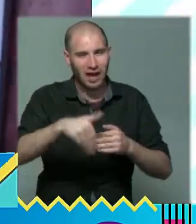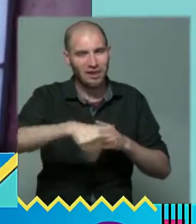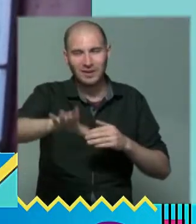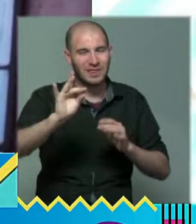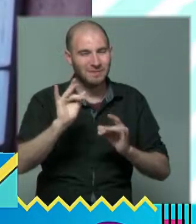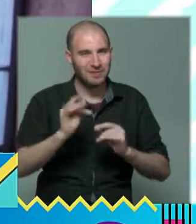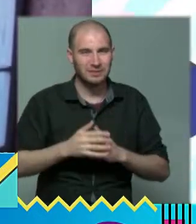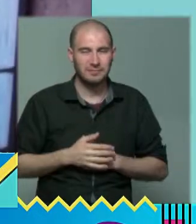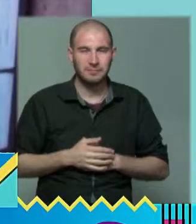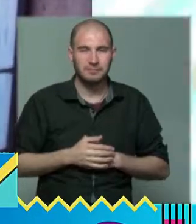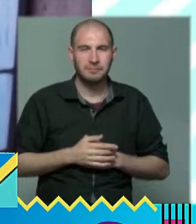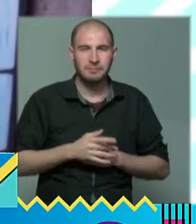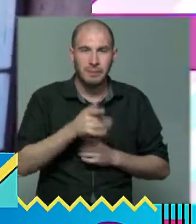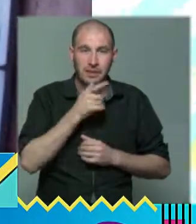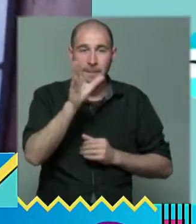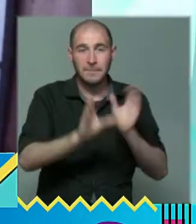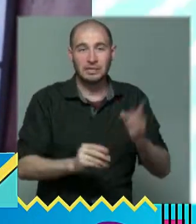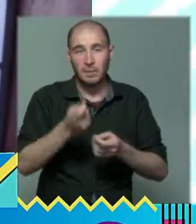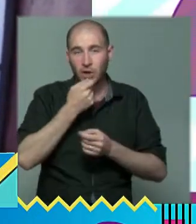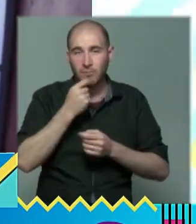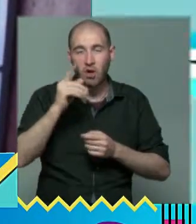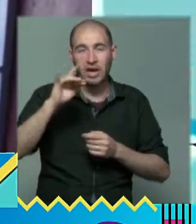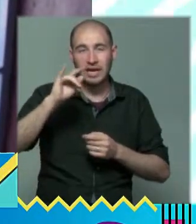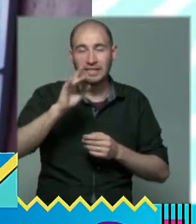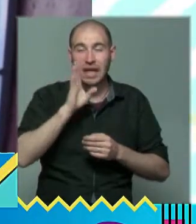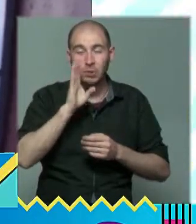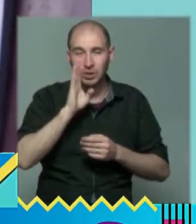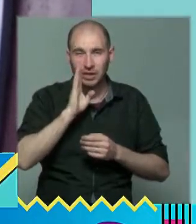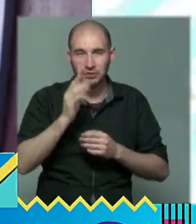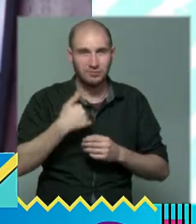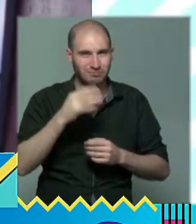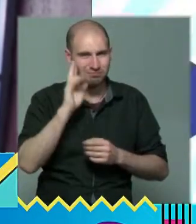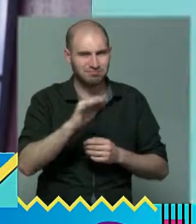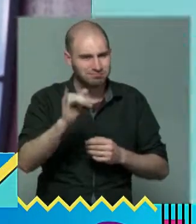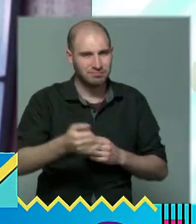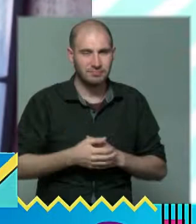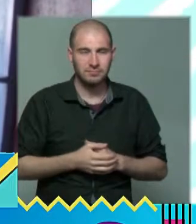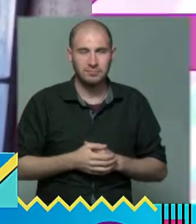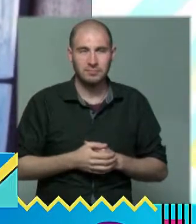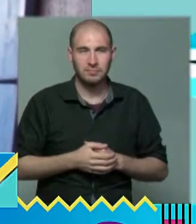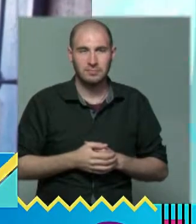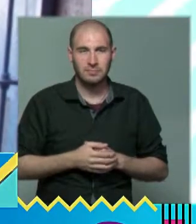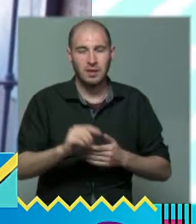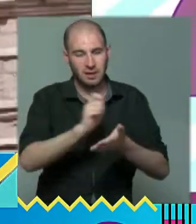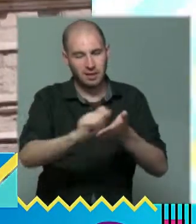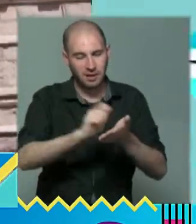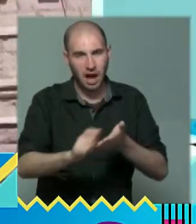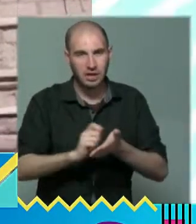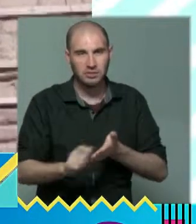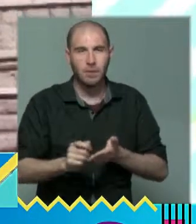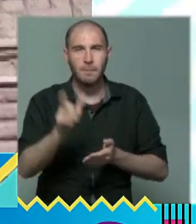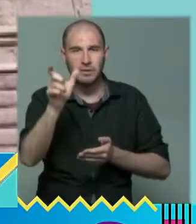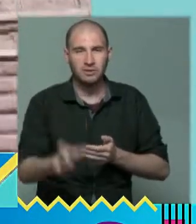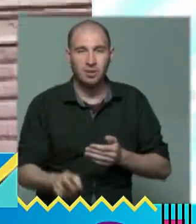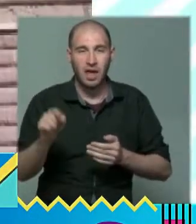adelante. Yo creo que hay países, por ejemplo, bueno, Estados Unidos, yo lo he visto, eso que ponen en la casa de una